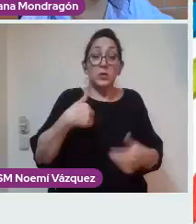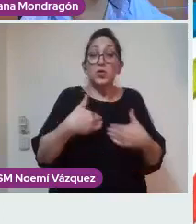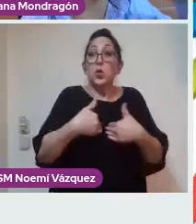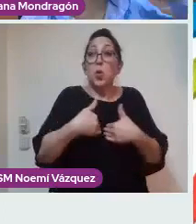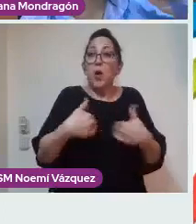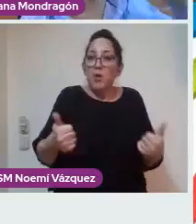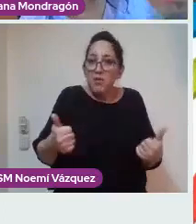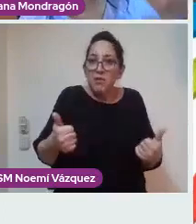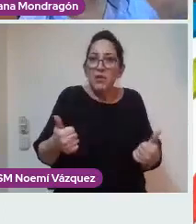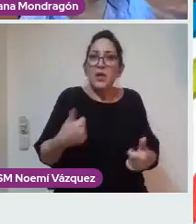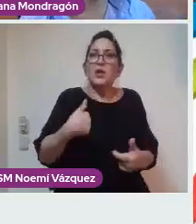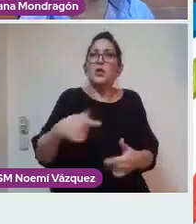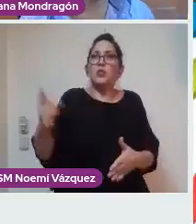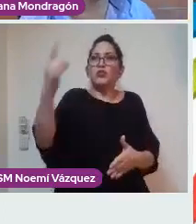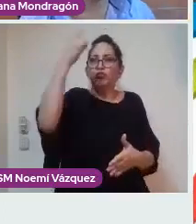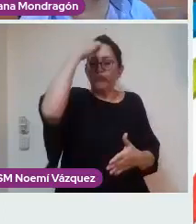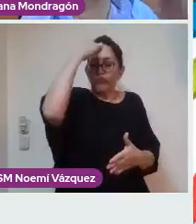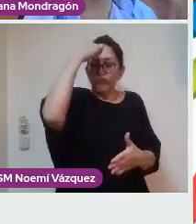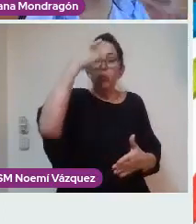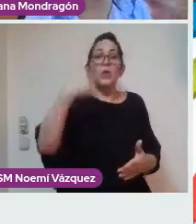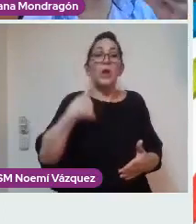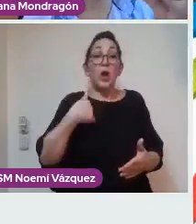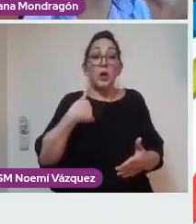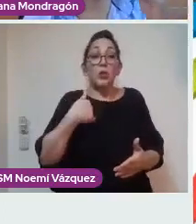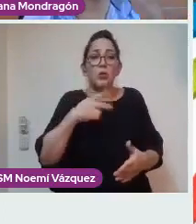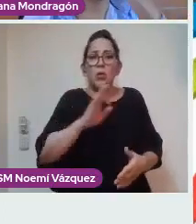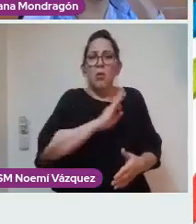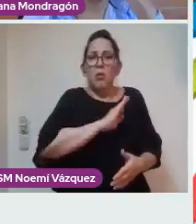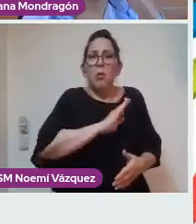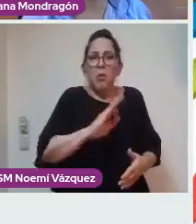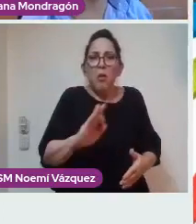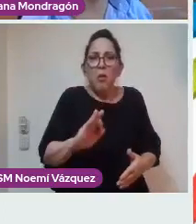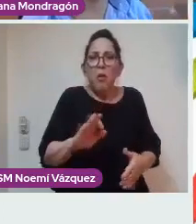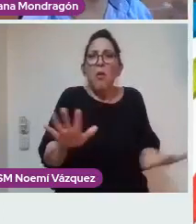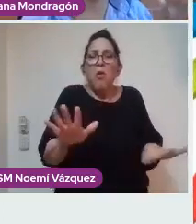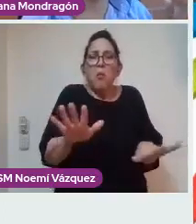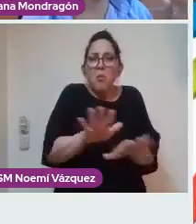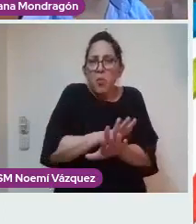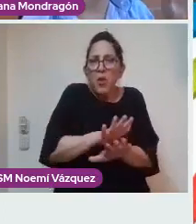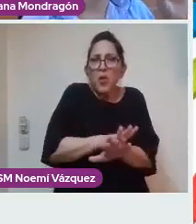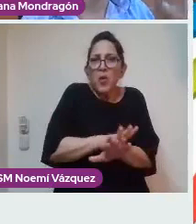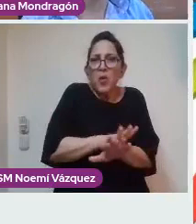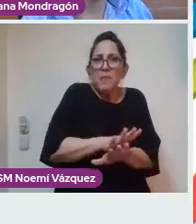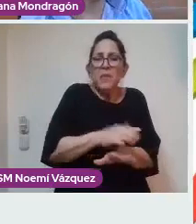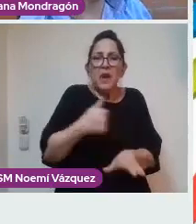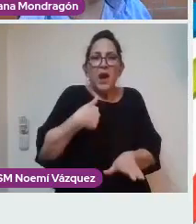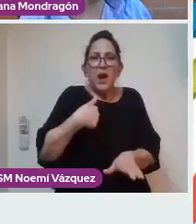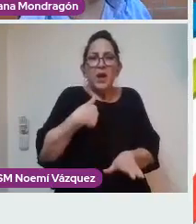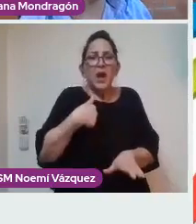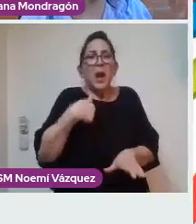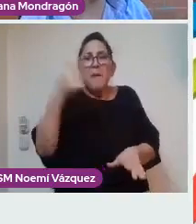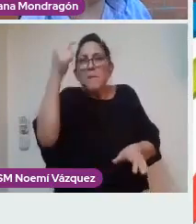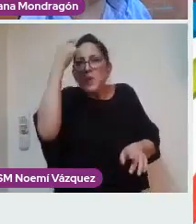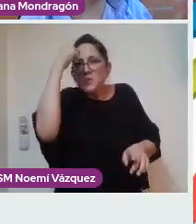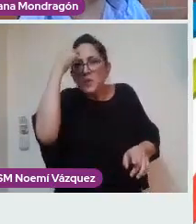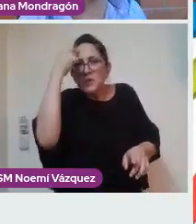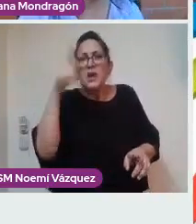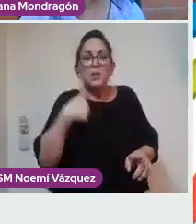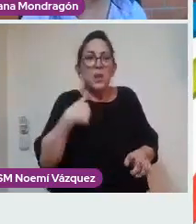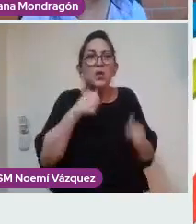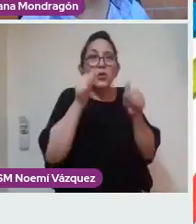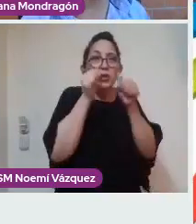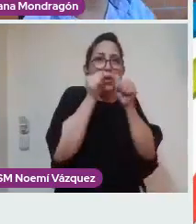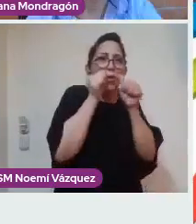esta situación, podemos hacer modificaciones para poder prestar especial atención a este docente o a